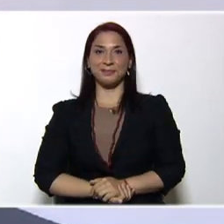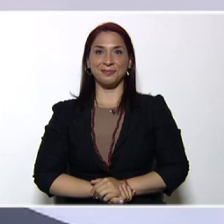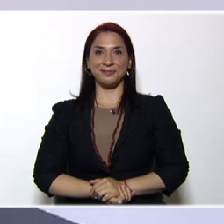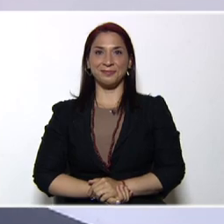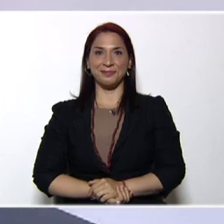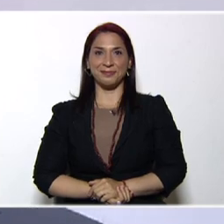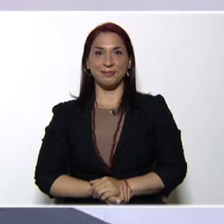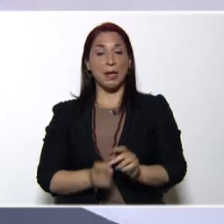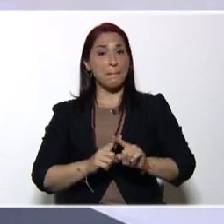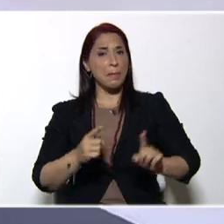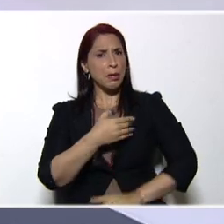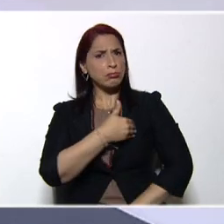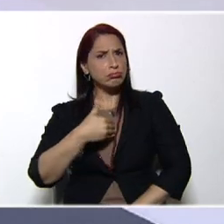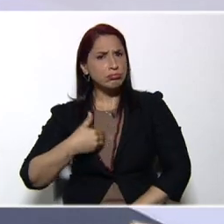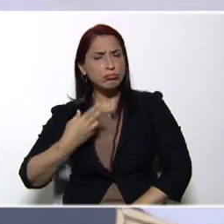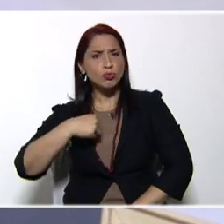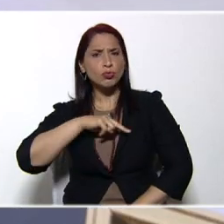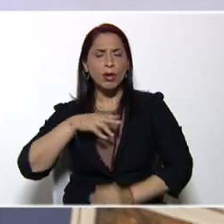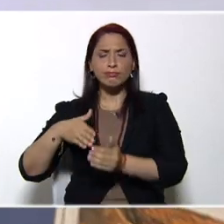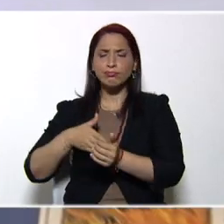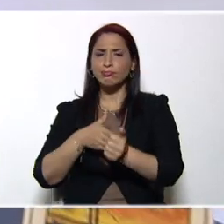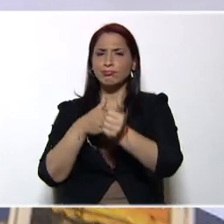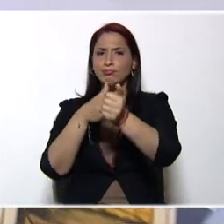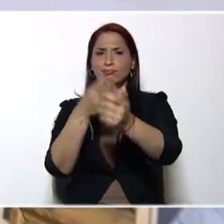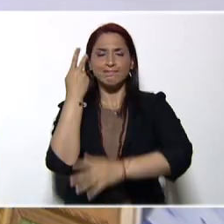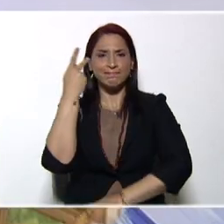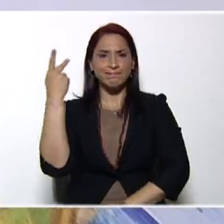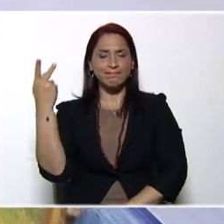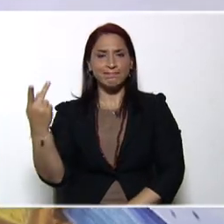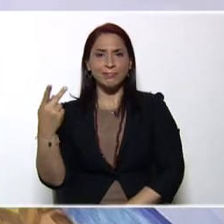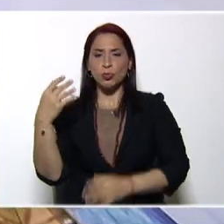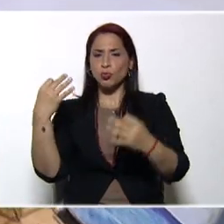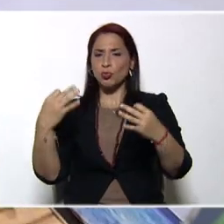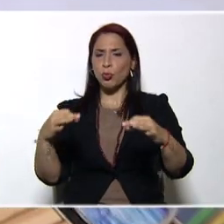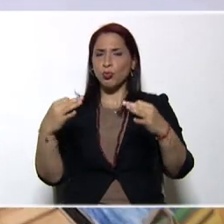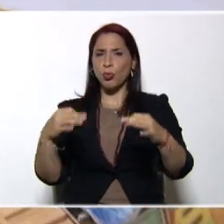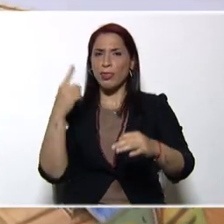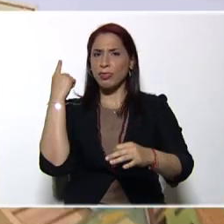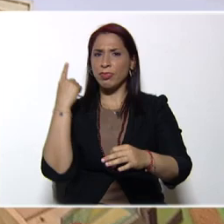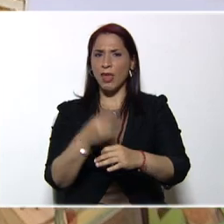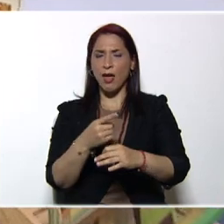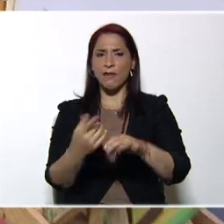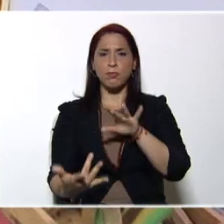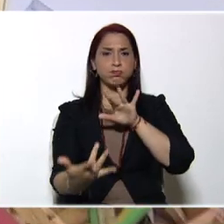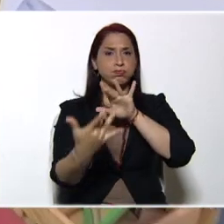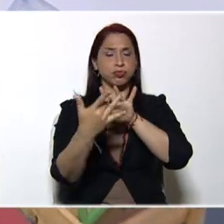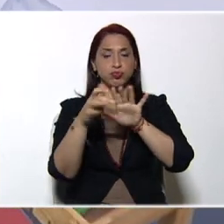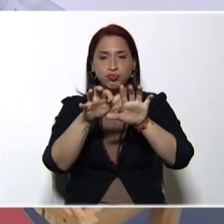me.gov.be. Pero si quieren nuestra guía pedagógica, sencillamente tienen que ingresar al enlace